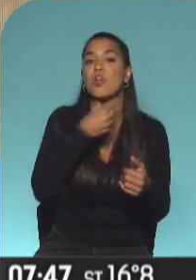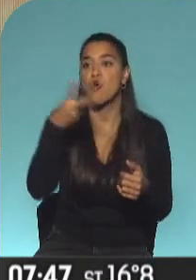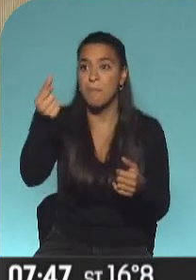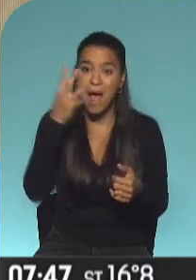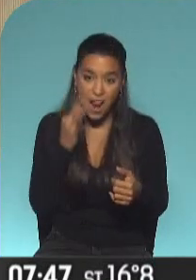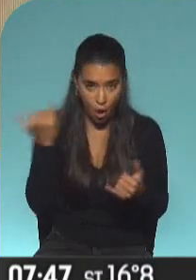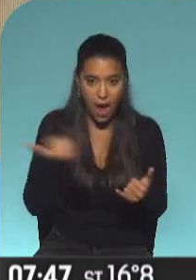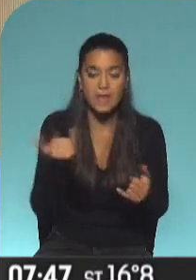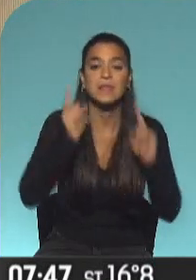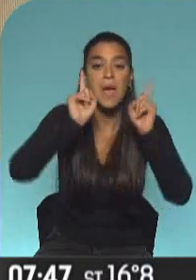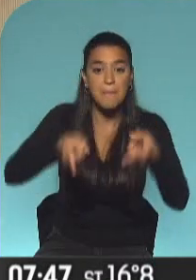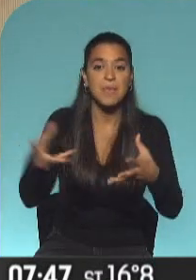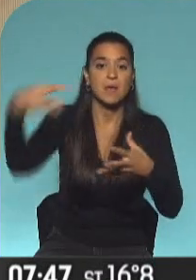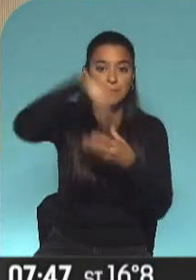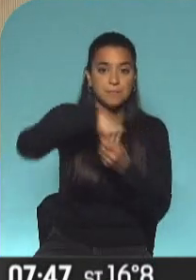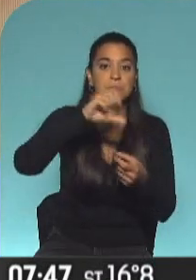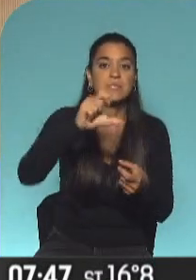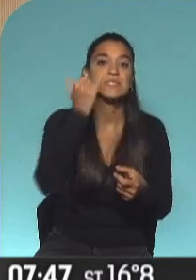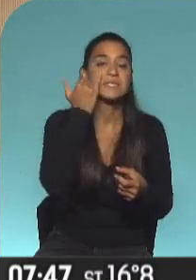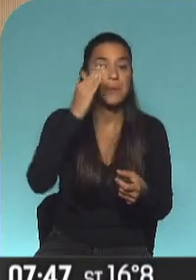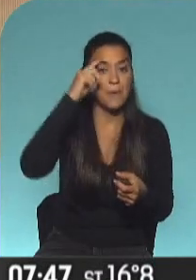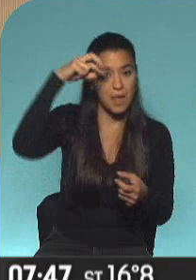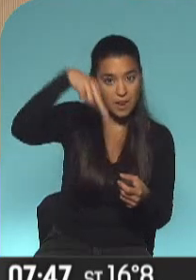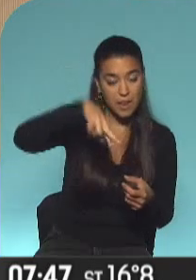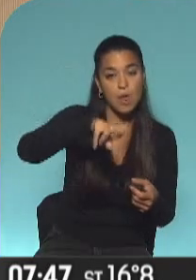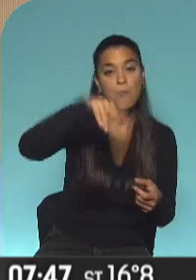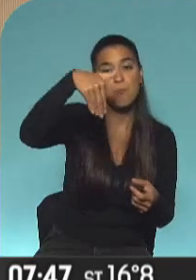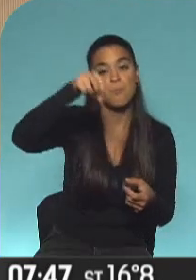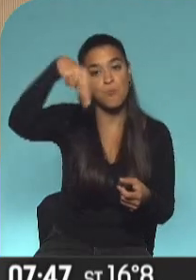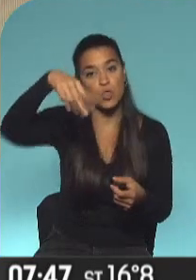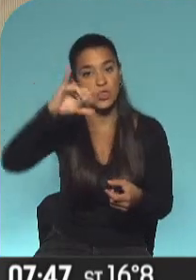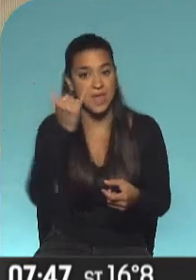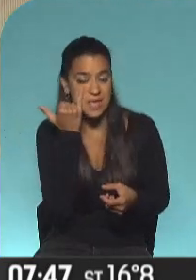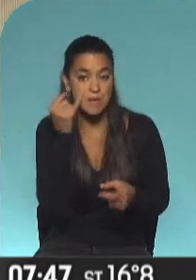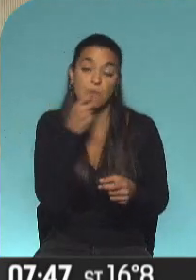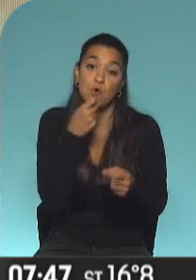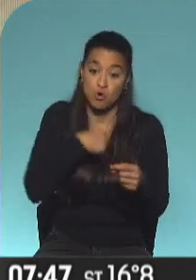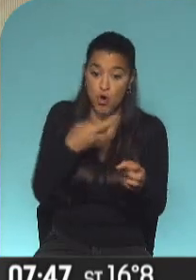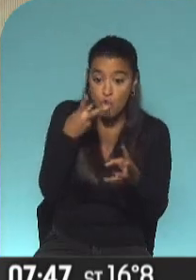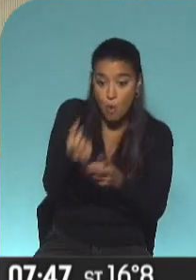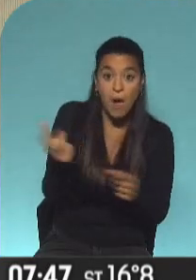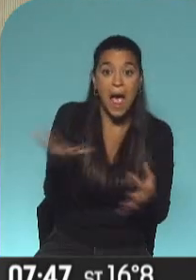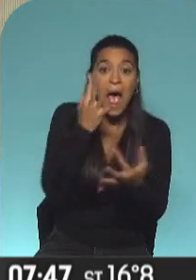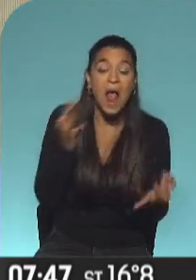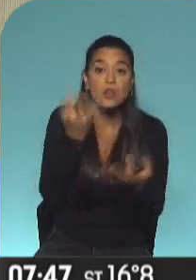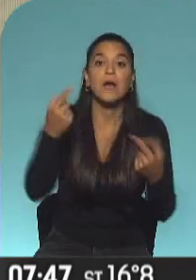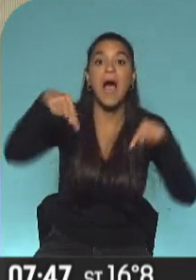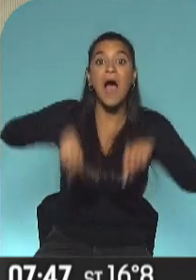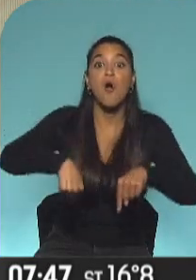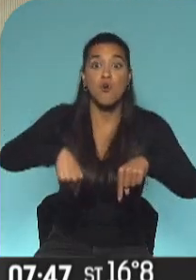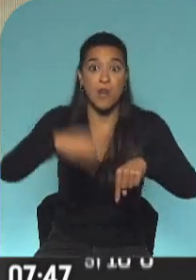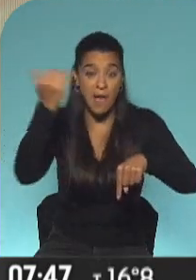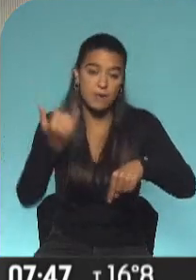Sí. También va a ser parte del Cyber Monday. Entonces, si uno va a comprar en este tipo de sitios, si tiene el plan ahora, está